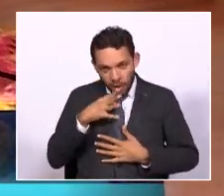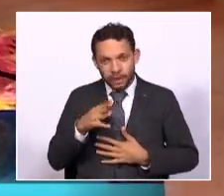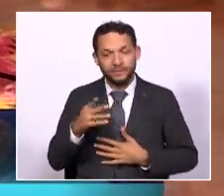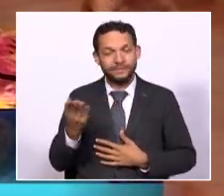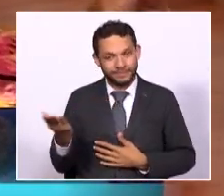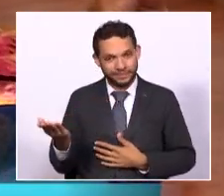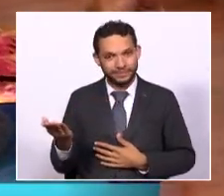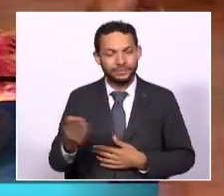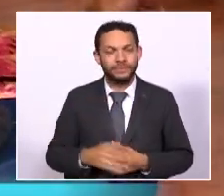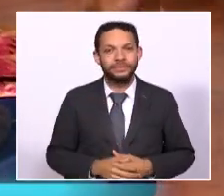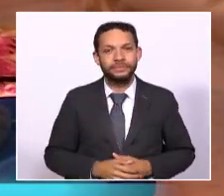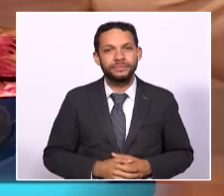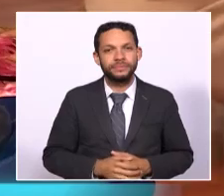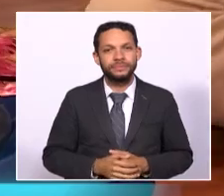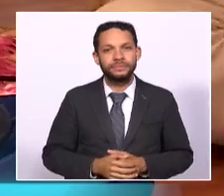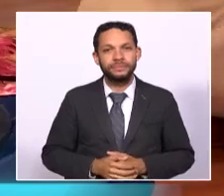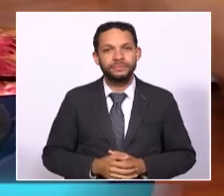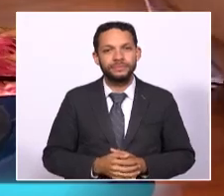Excelente.